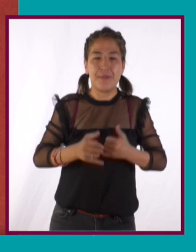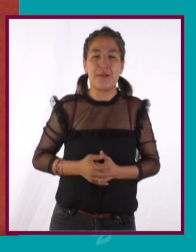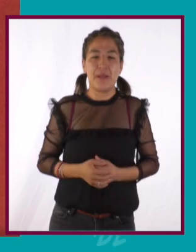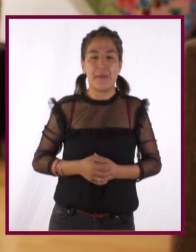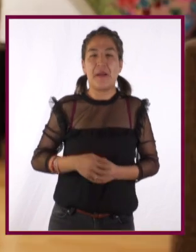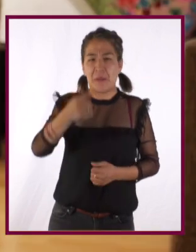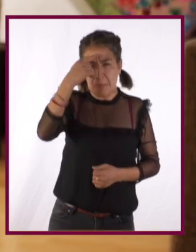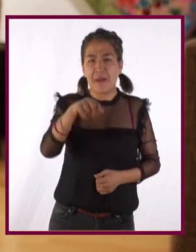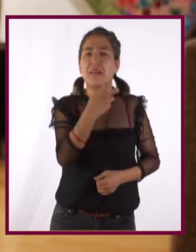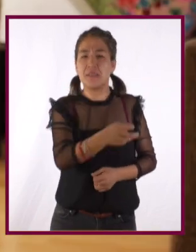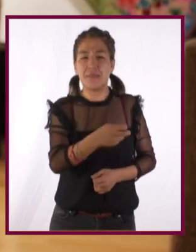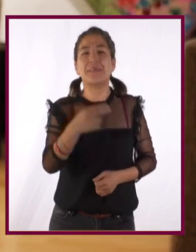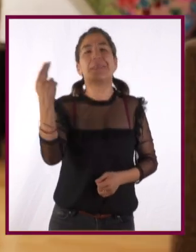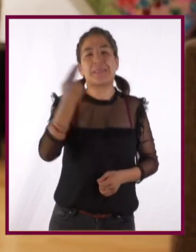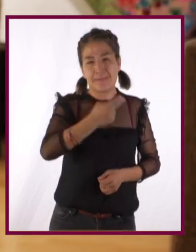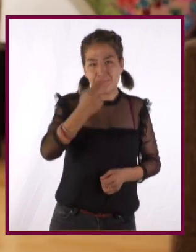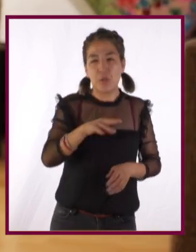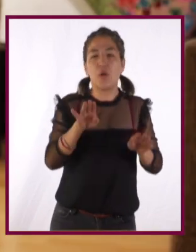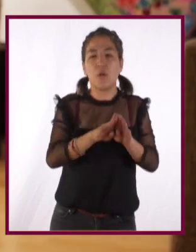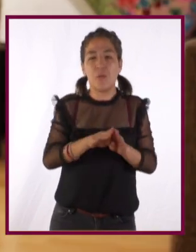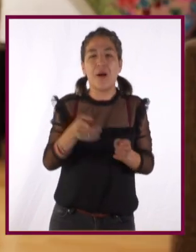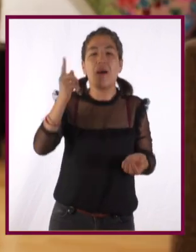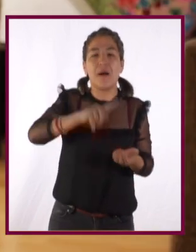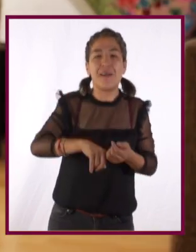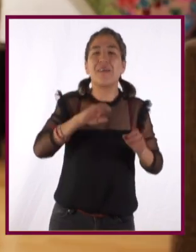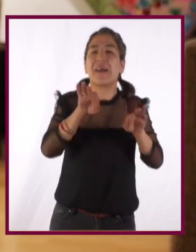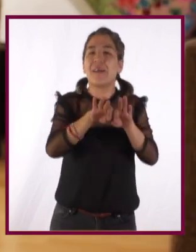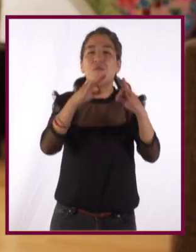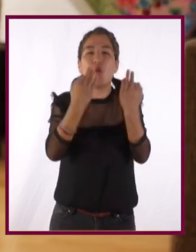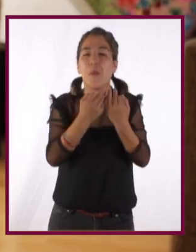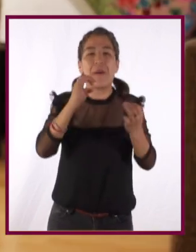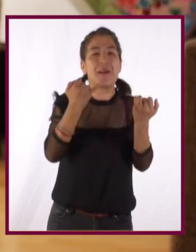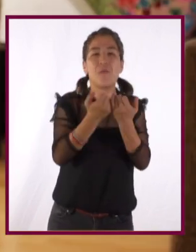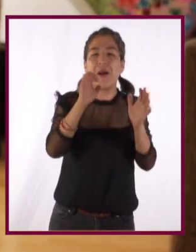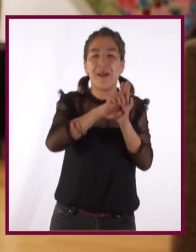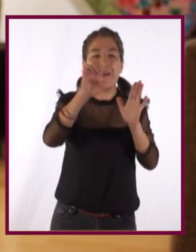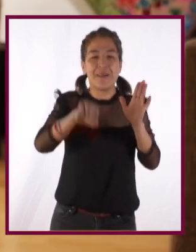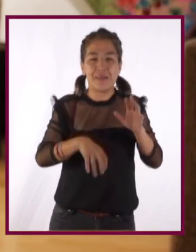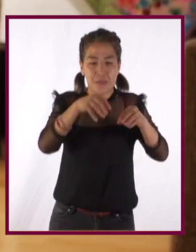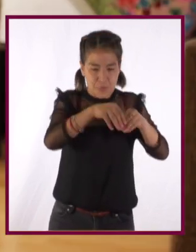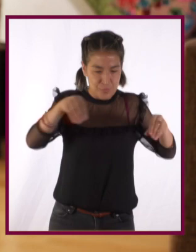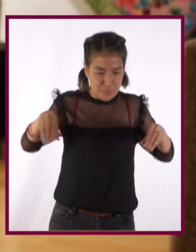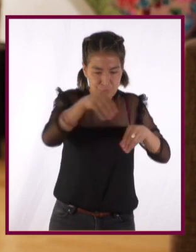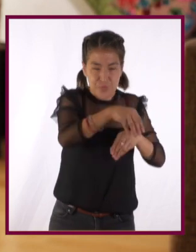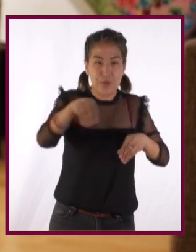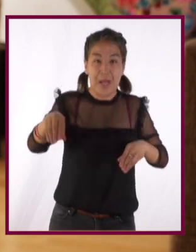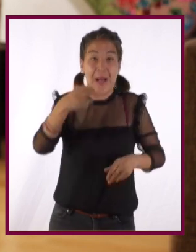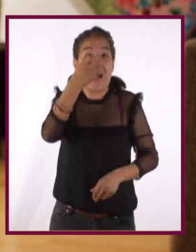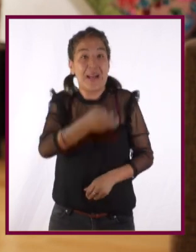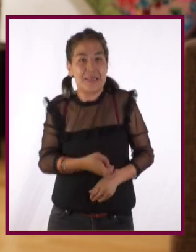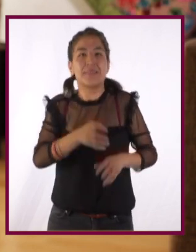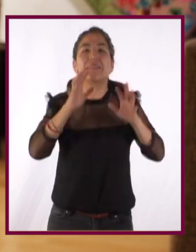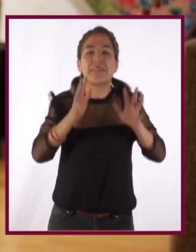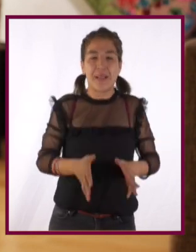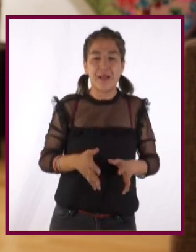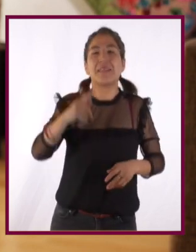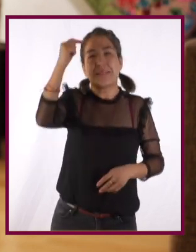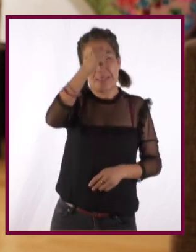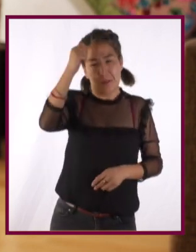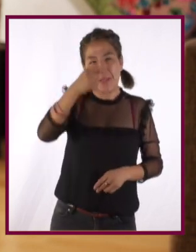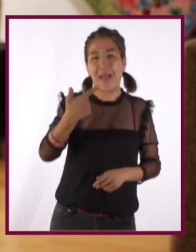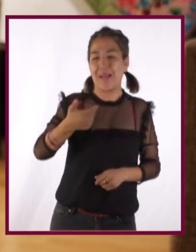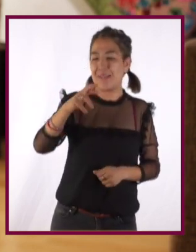durante nuestro juego, y para esto es deseable construir pues un modelo que represente a cada uno de ellos, y es aquí donde